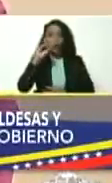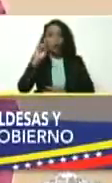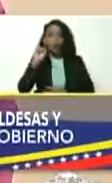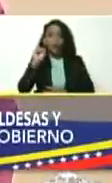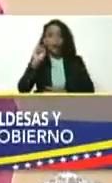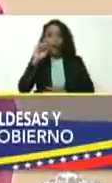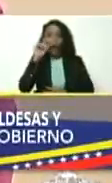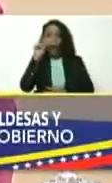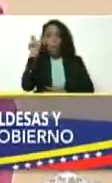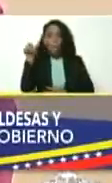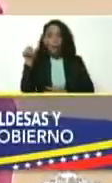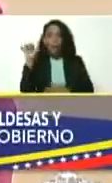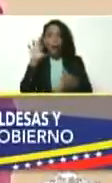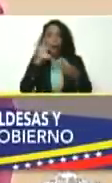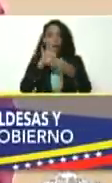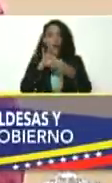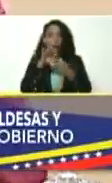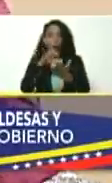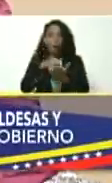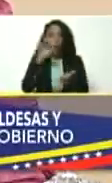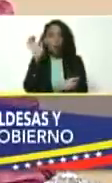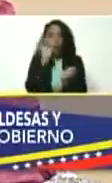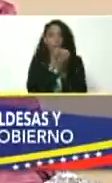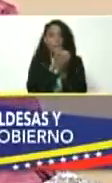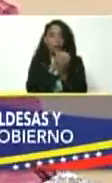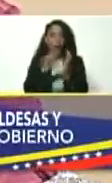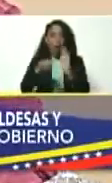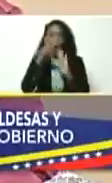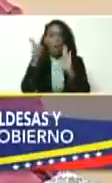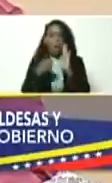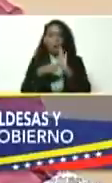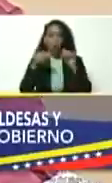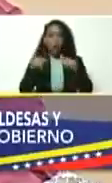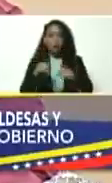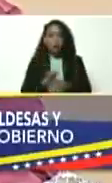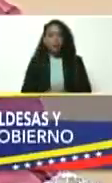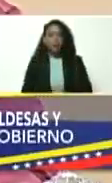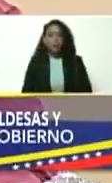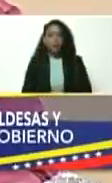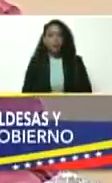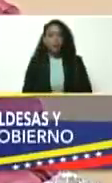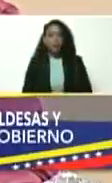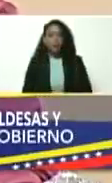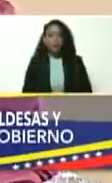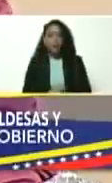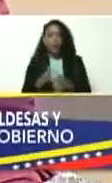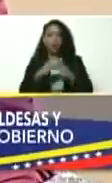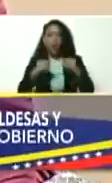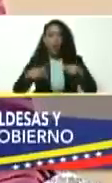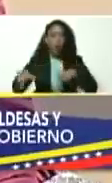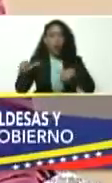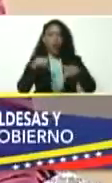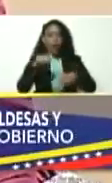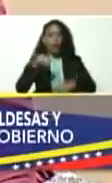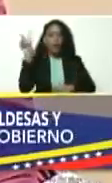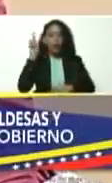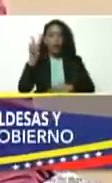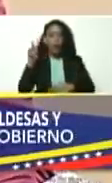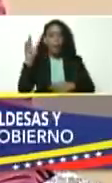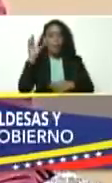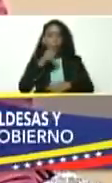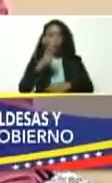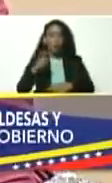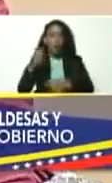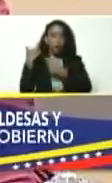enlace con el estado no es parte así que estamos completo fue de punta a punta con